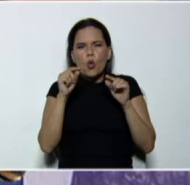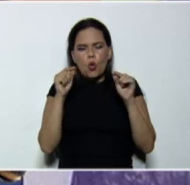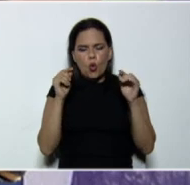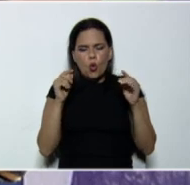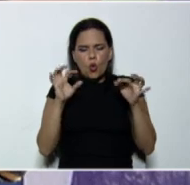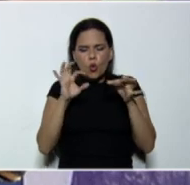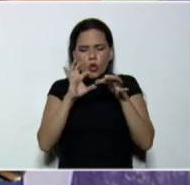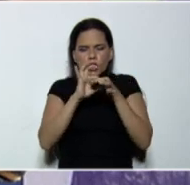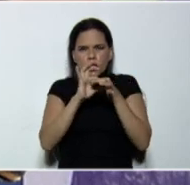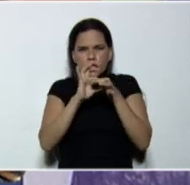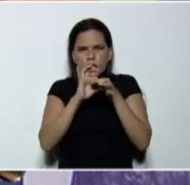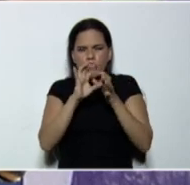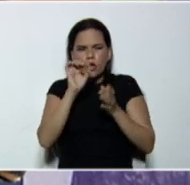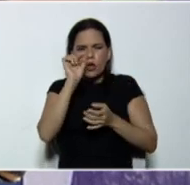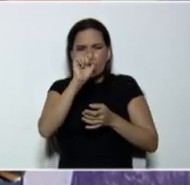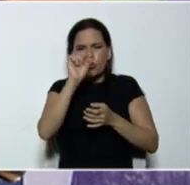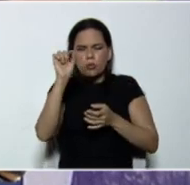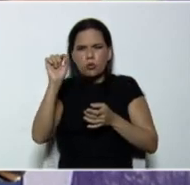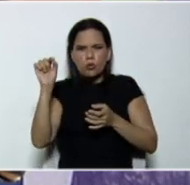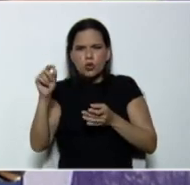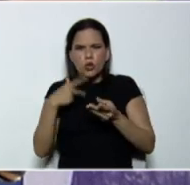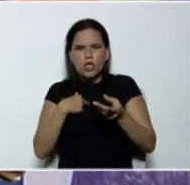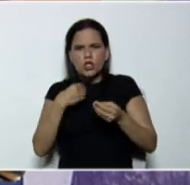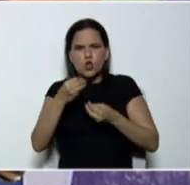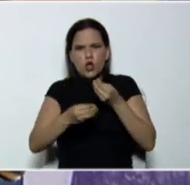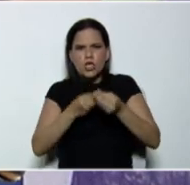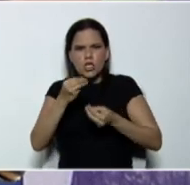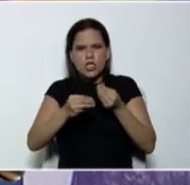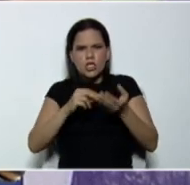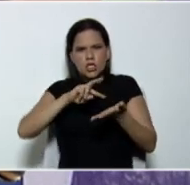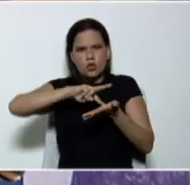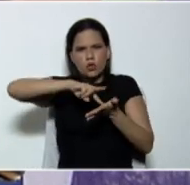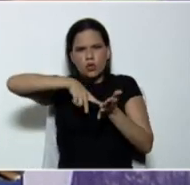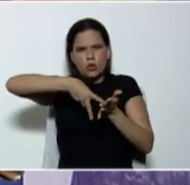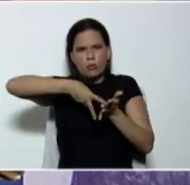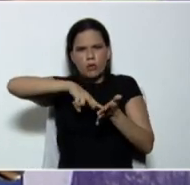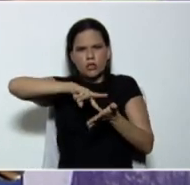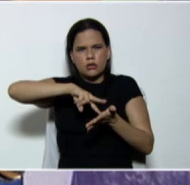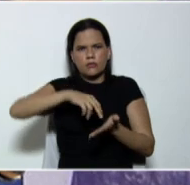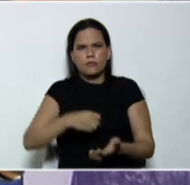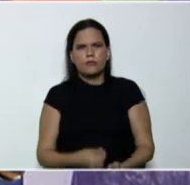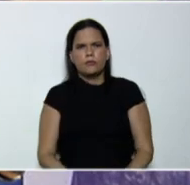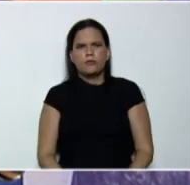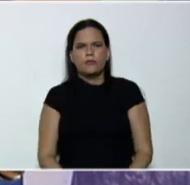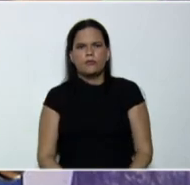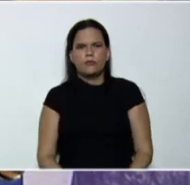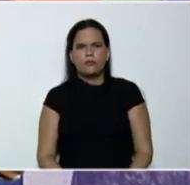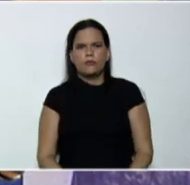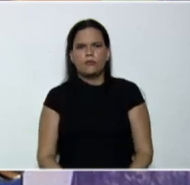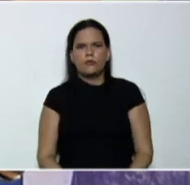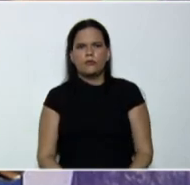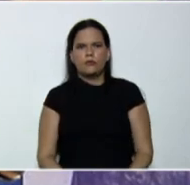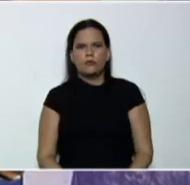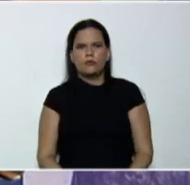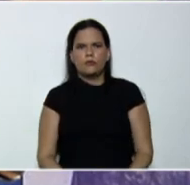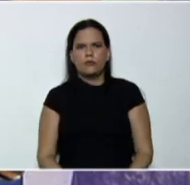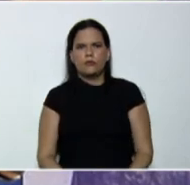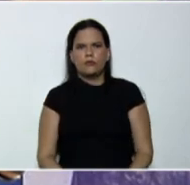que marqué con el compás. De aquí a aquí tengo un punto, dos